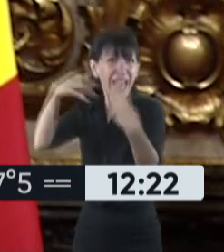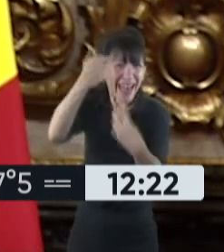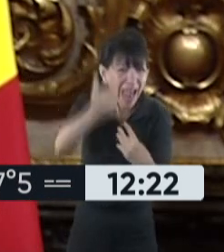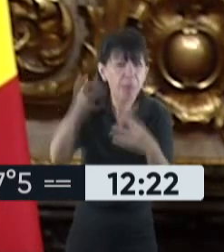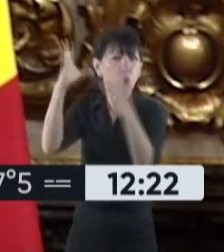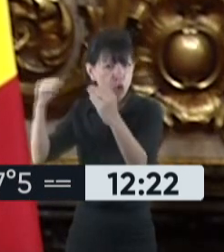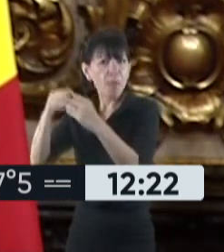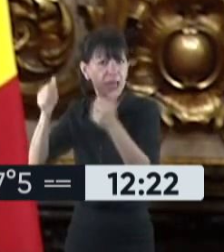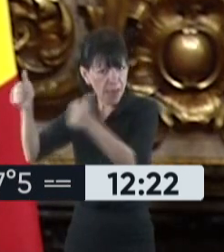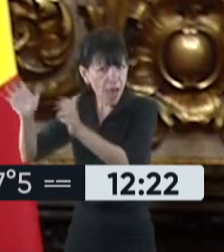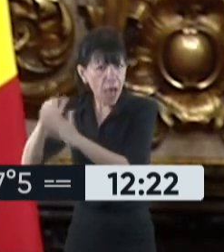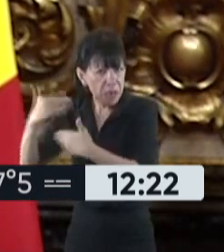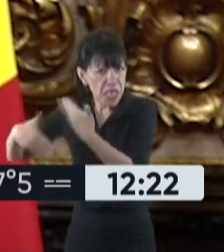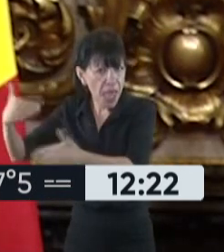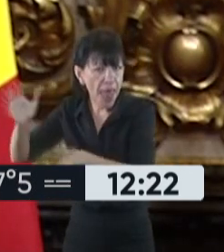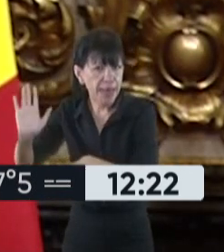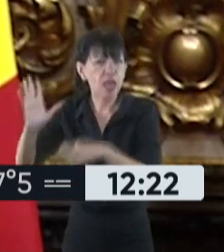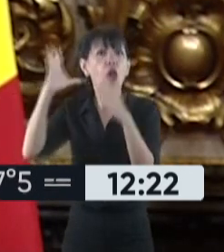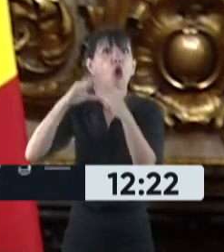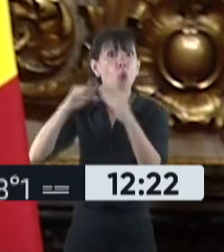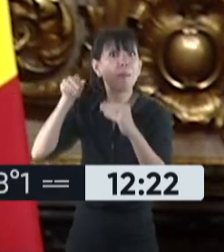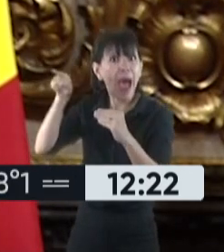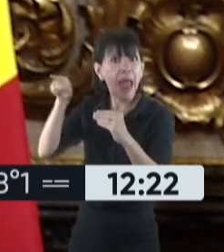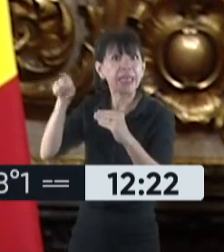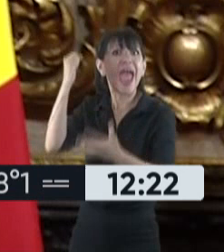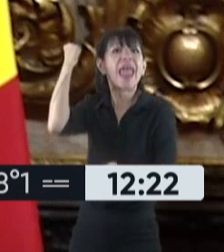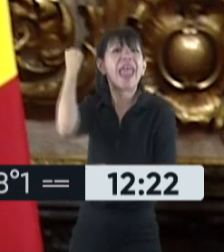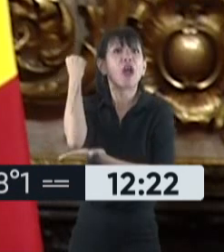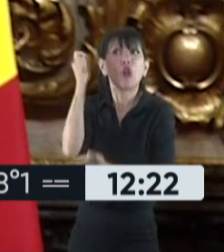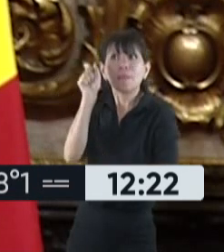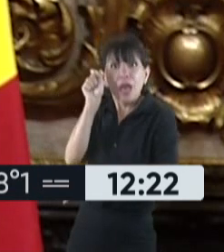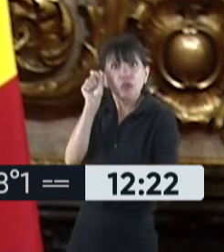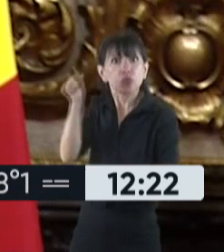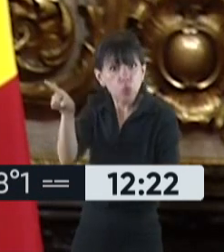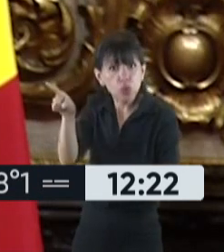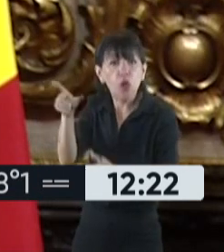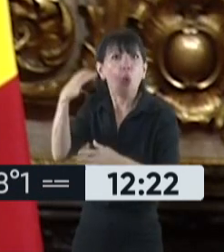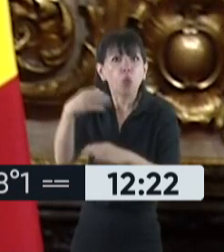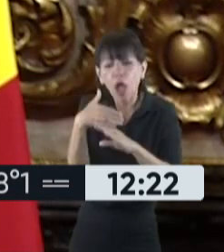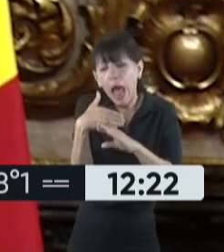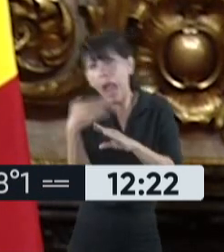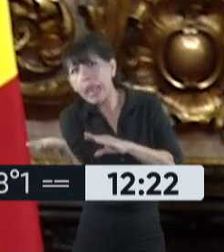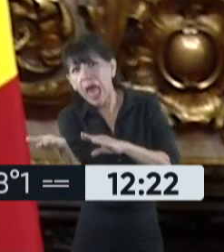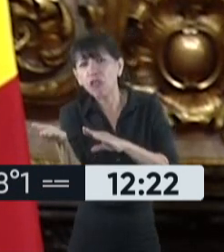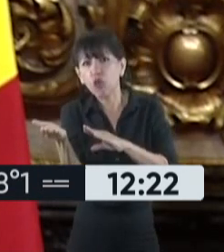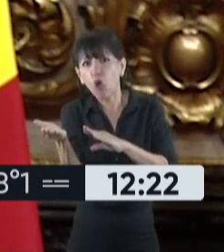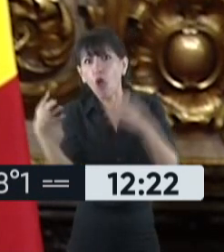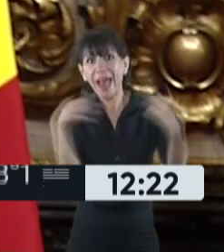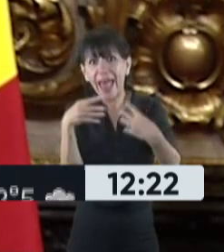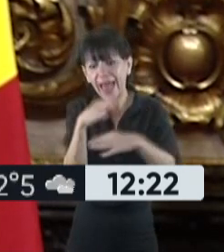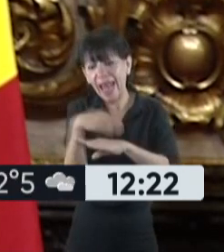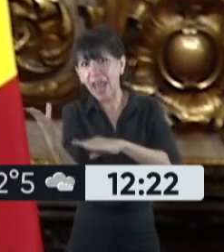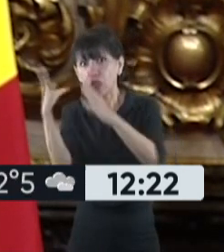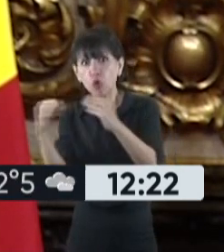que Rumanía es una de las economías que, aunque esté justo al lado de la guerra,